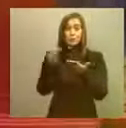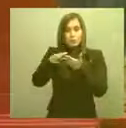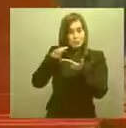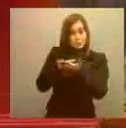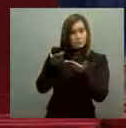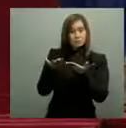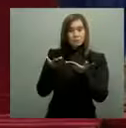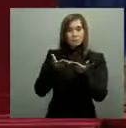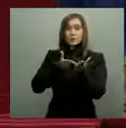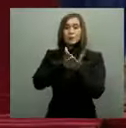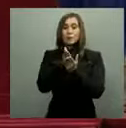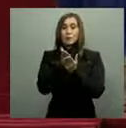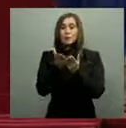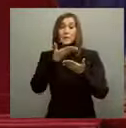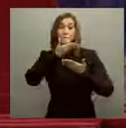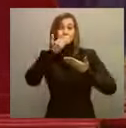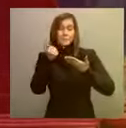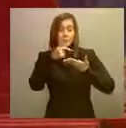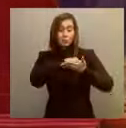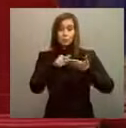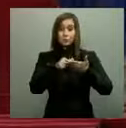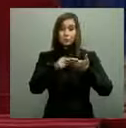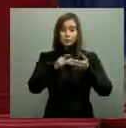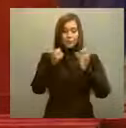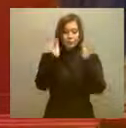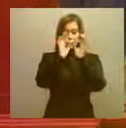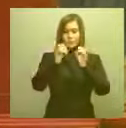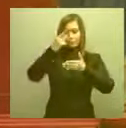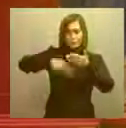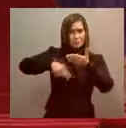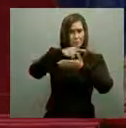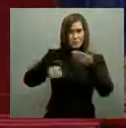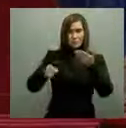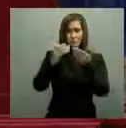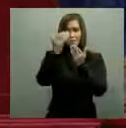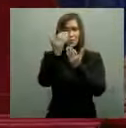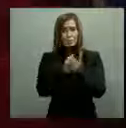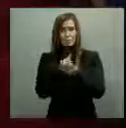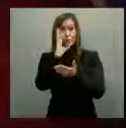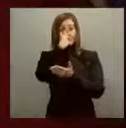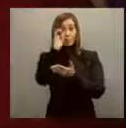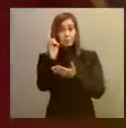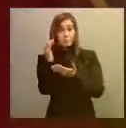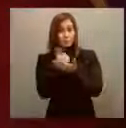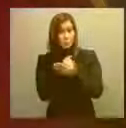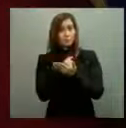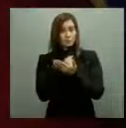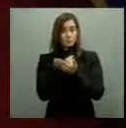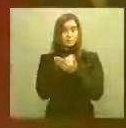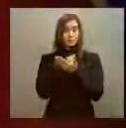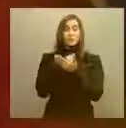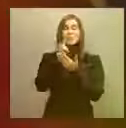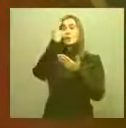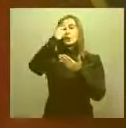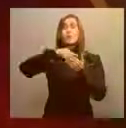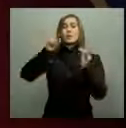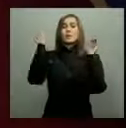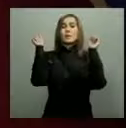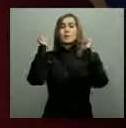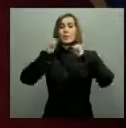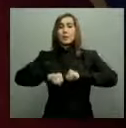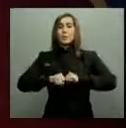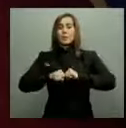a través de una mayor eficiencia y la creación, eliminación o reducción de impuestos para propiciar un